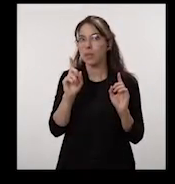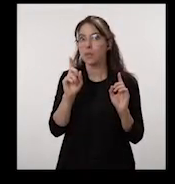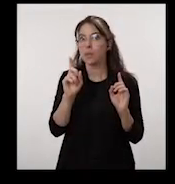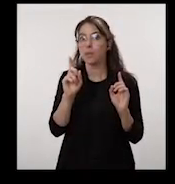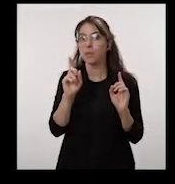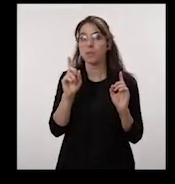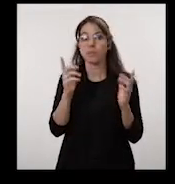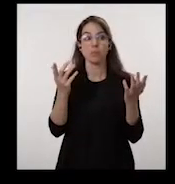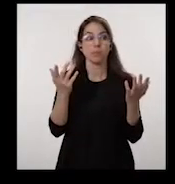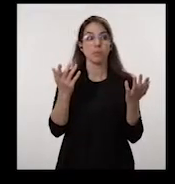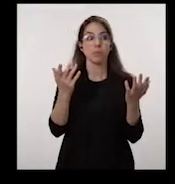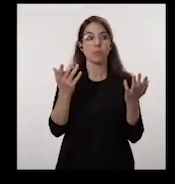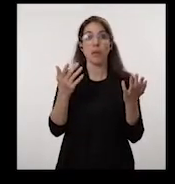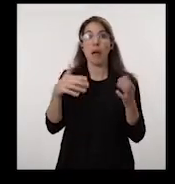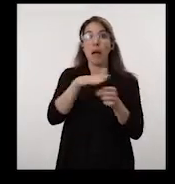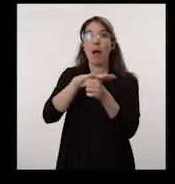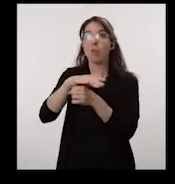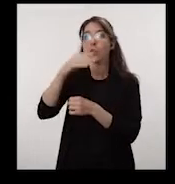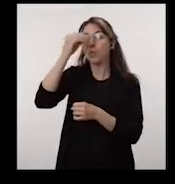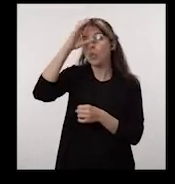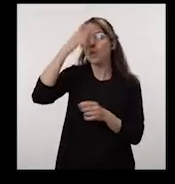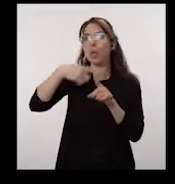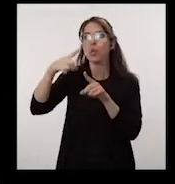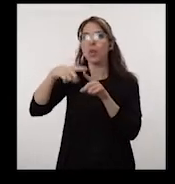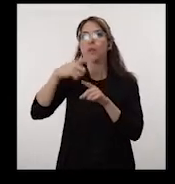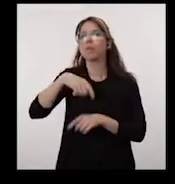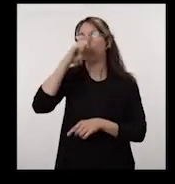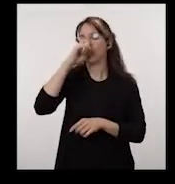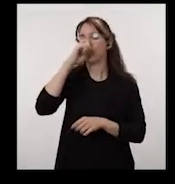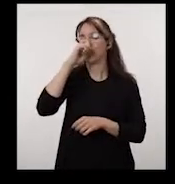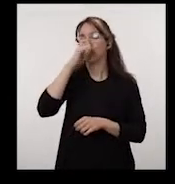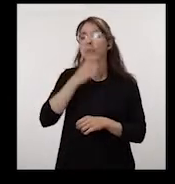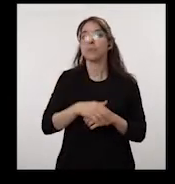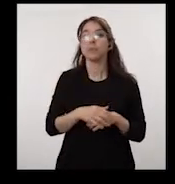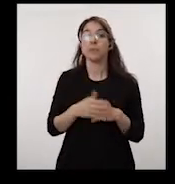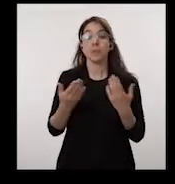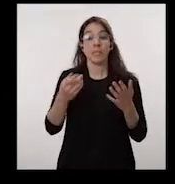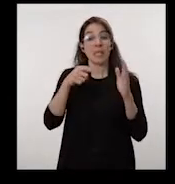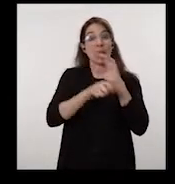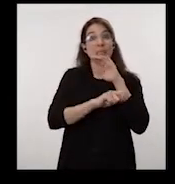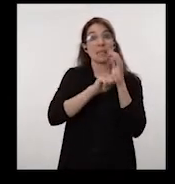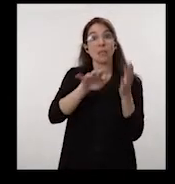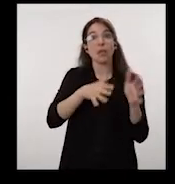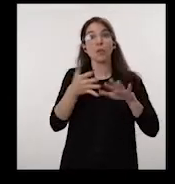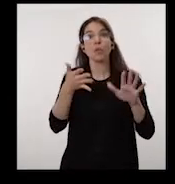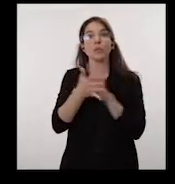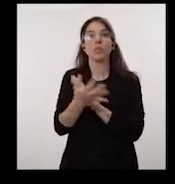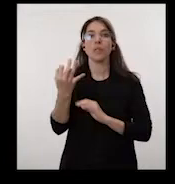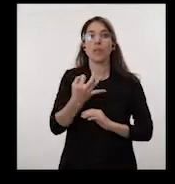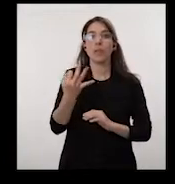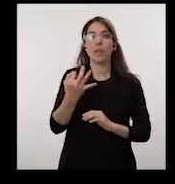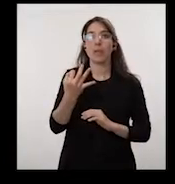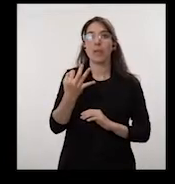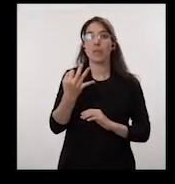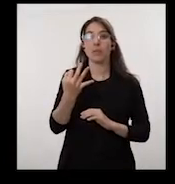especificaciones de las diferentes ramas de conocimiento y en definitiva la puesta en marcha de esta estrategia supone avanzar en